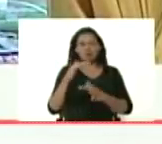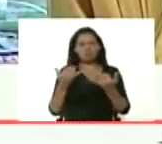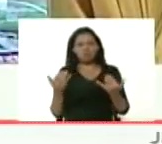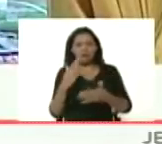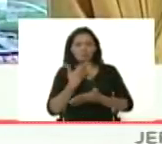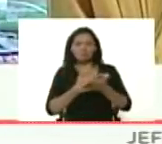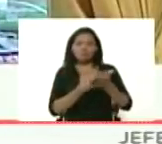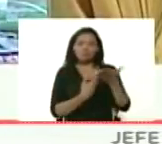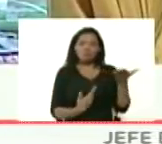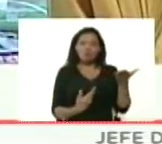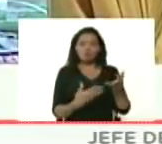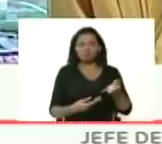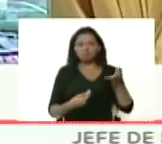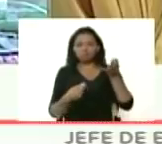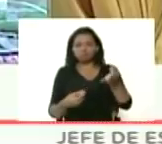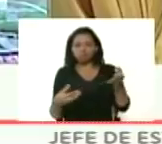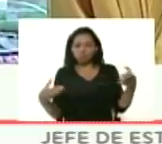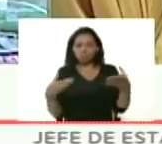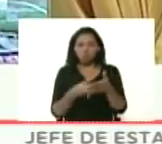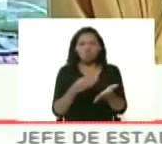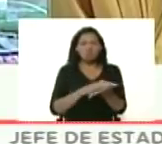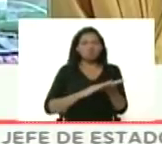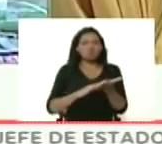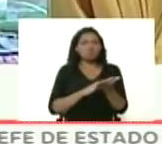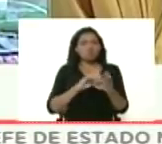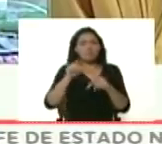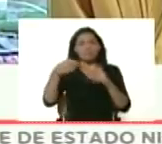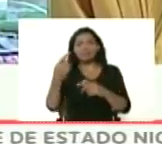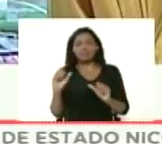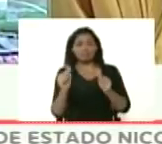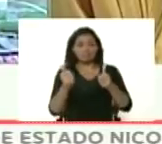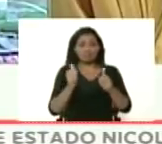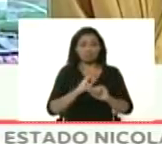propuestas que han surgido. Una mesa de soluciones, mañana mismo,